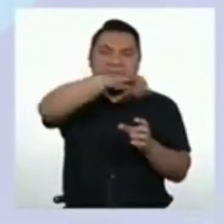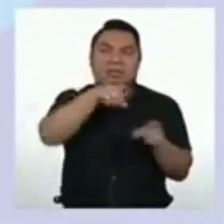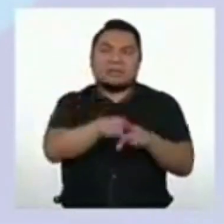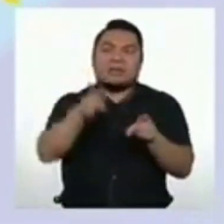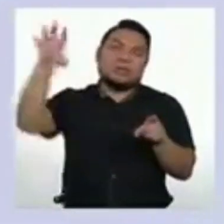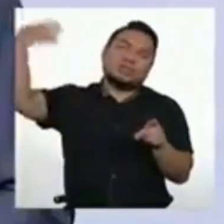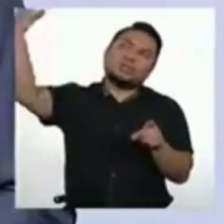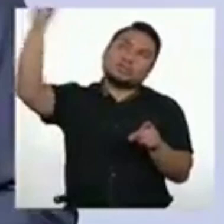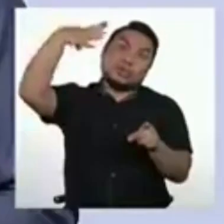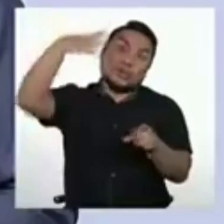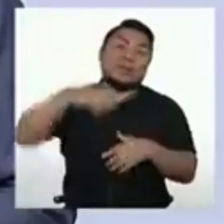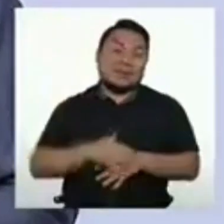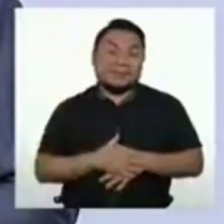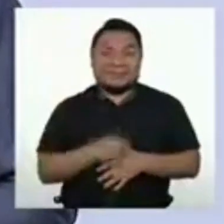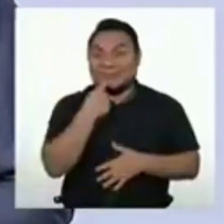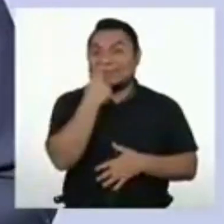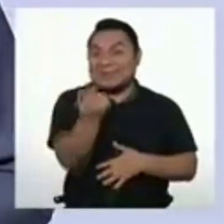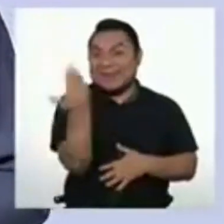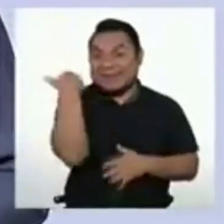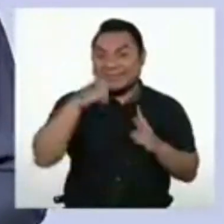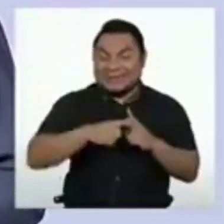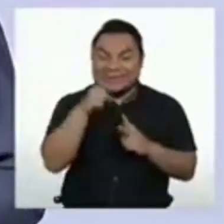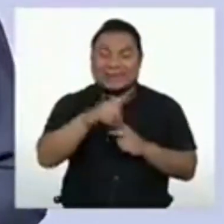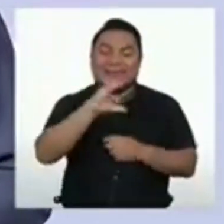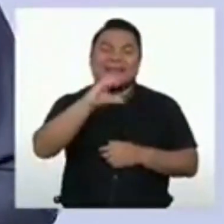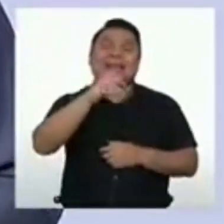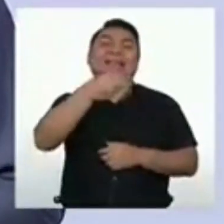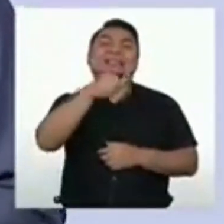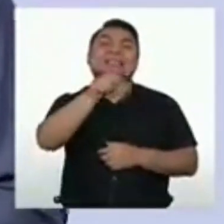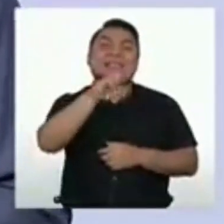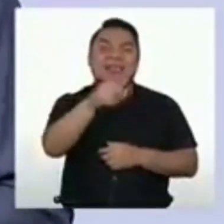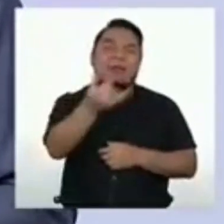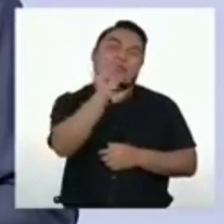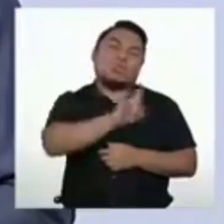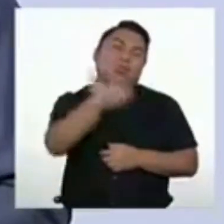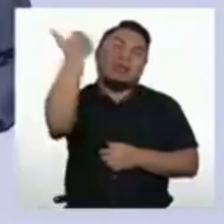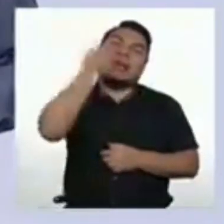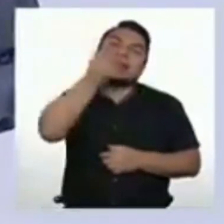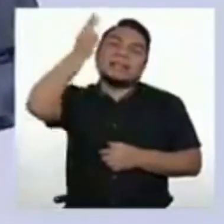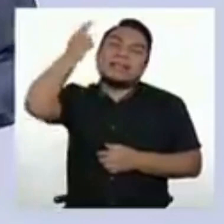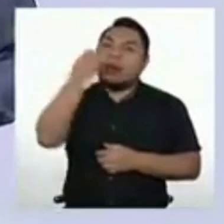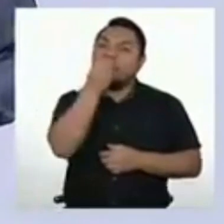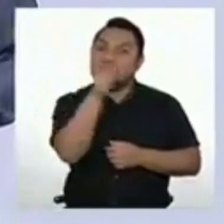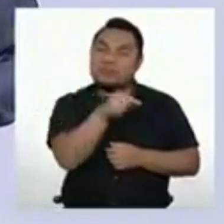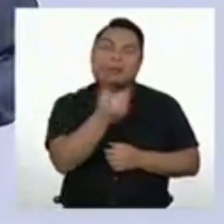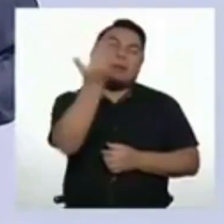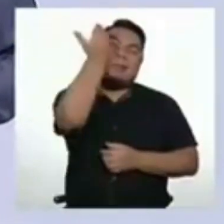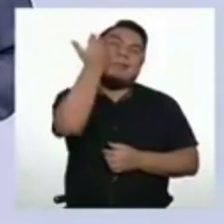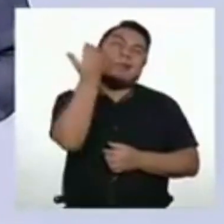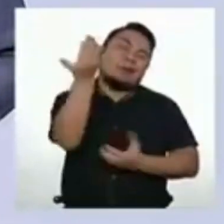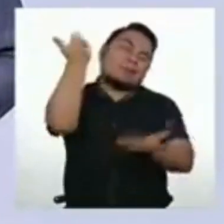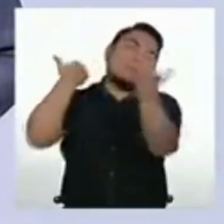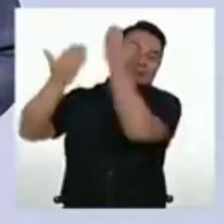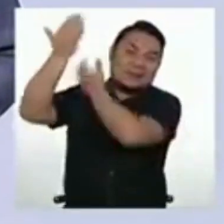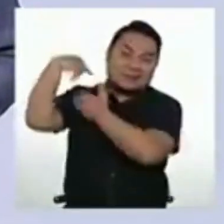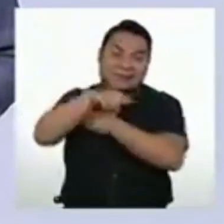sol. Como lo mencionamos al inicio, el charqui se utilizaba desde la época de los incas. Antiguamente,